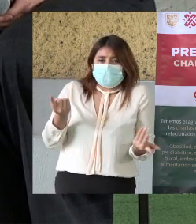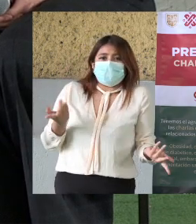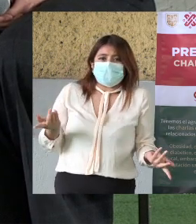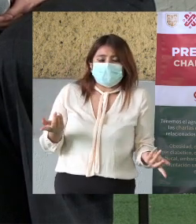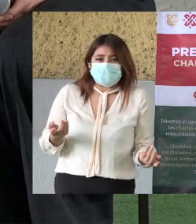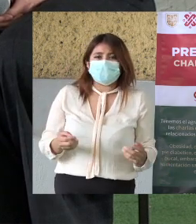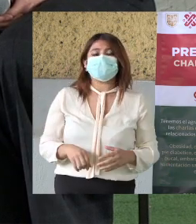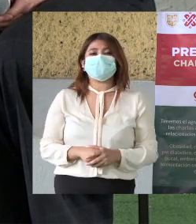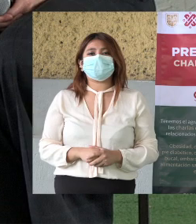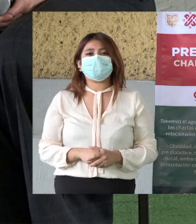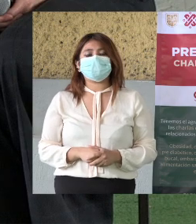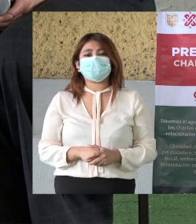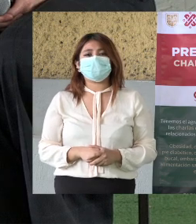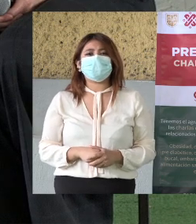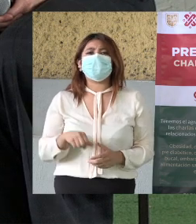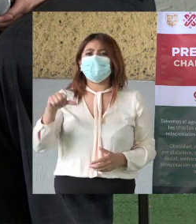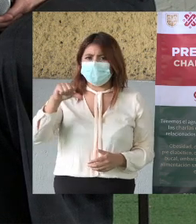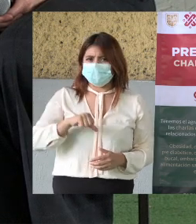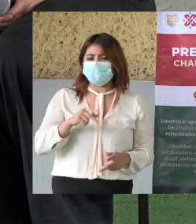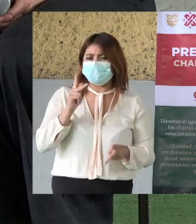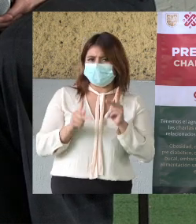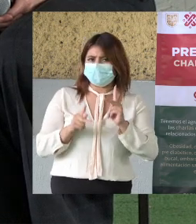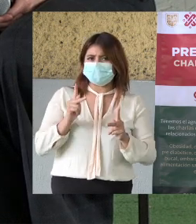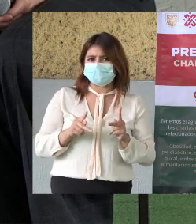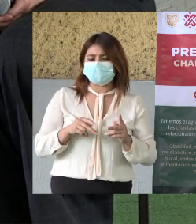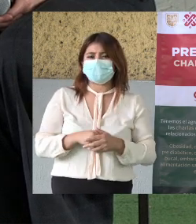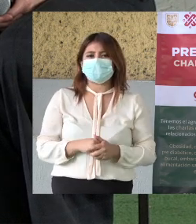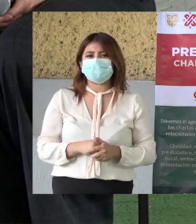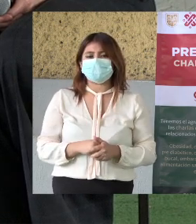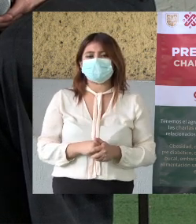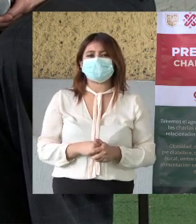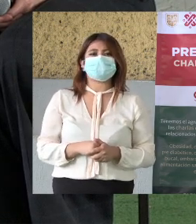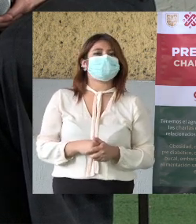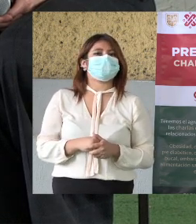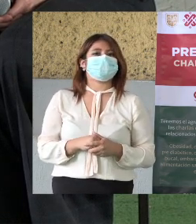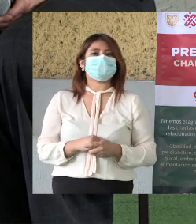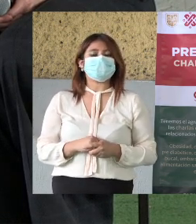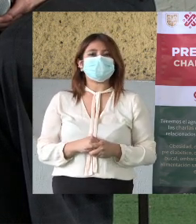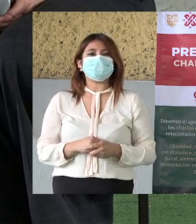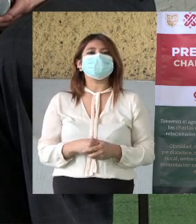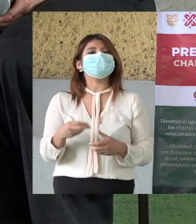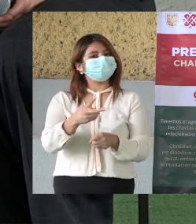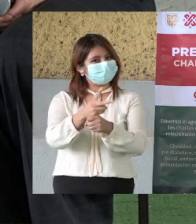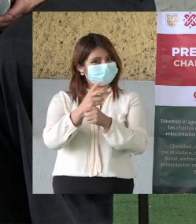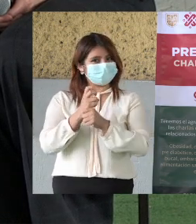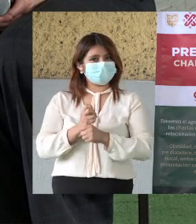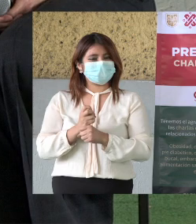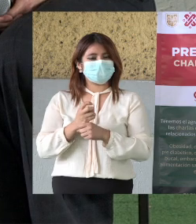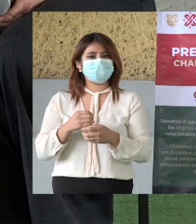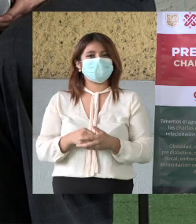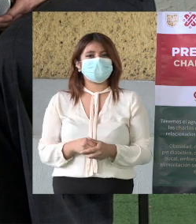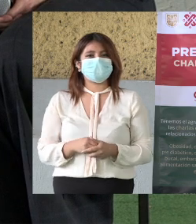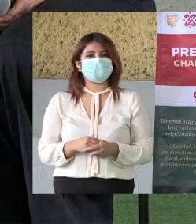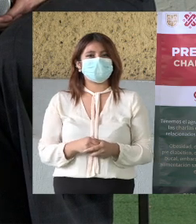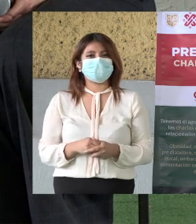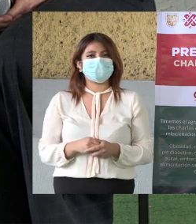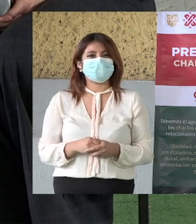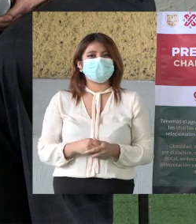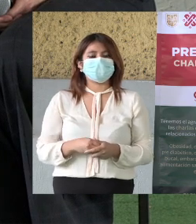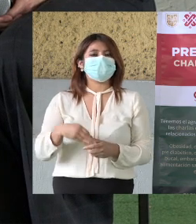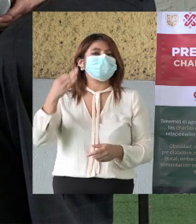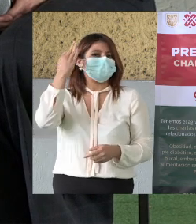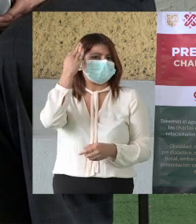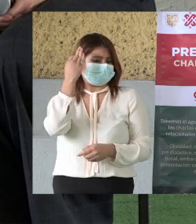esta mañana tiene esta plática esta intención. Así que les invitamos a que durante el trayecto de